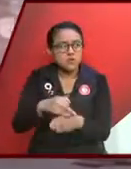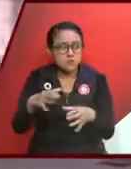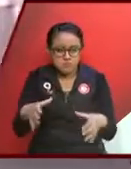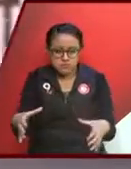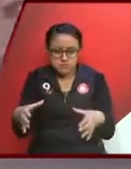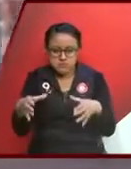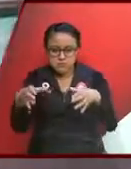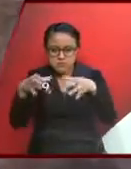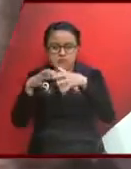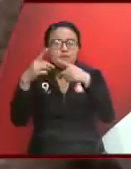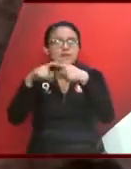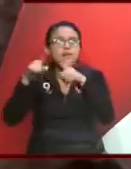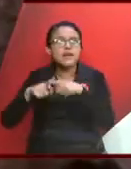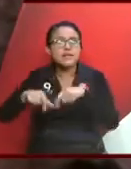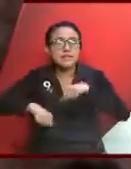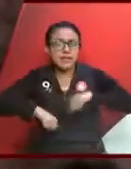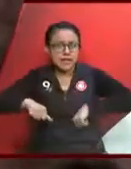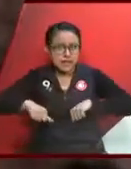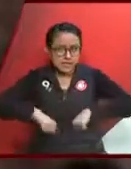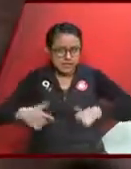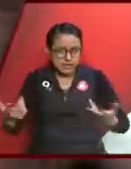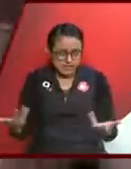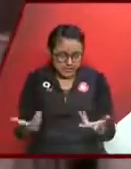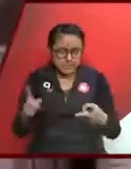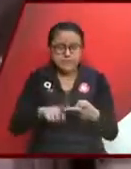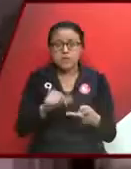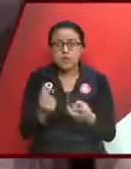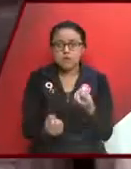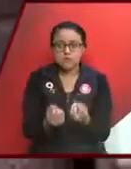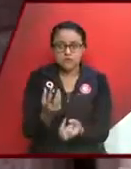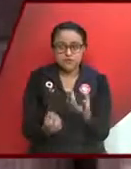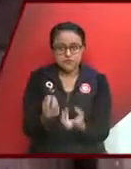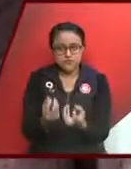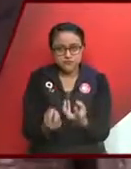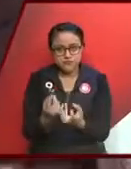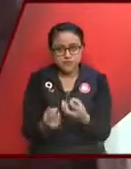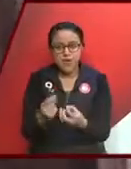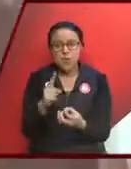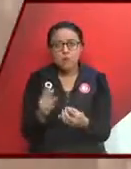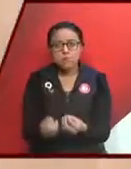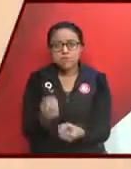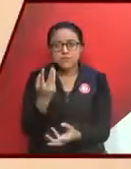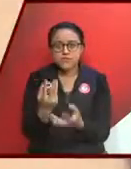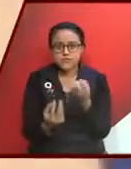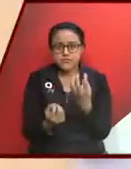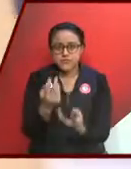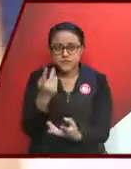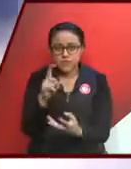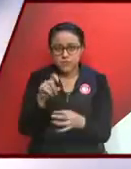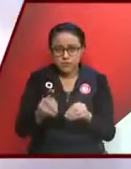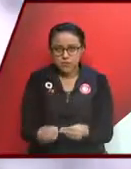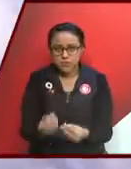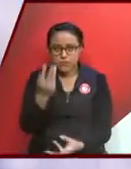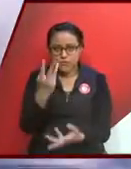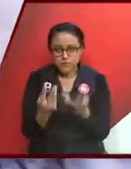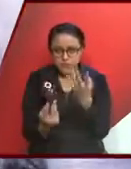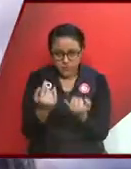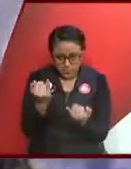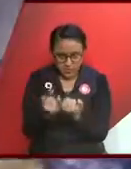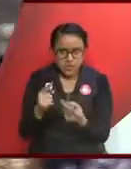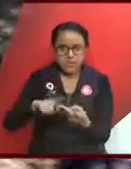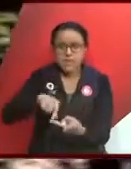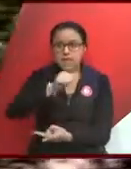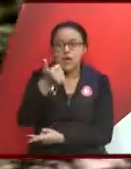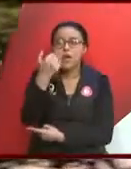realizan diferentes actividades, una fuente que representa el emblemático acueducto, un reloj que es testigo del paso del